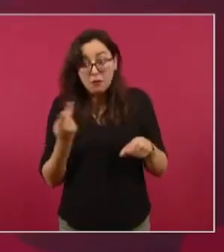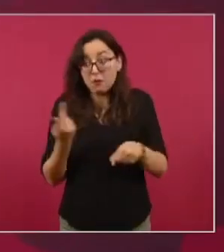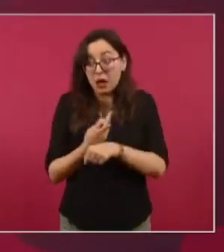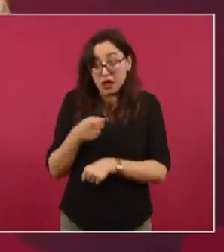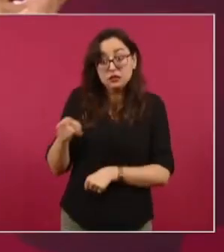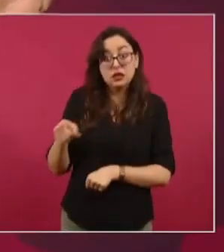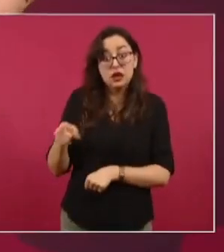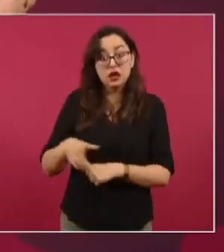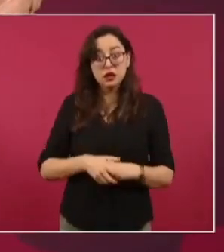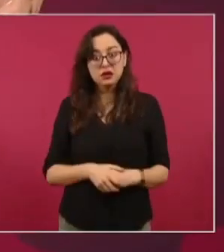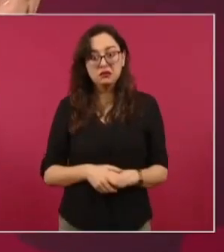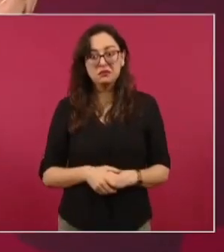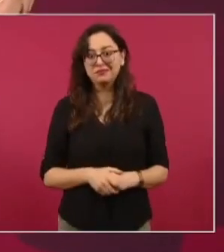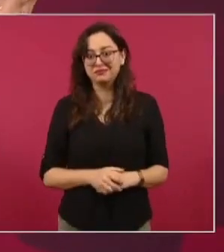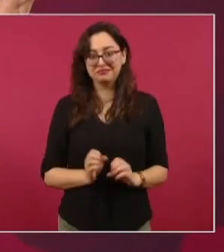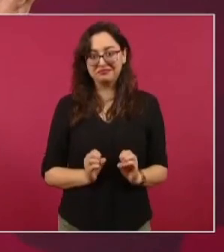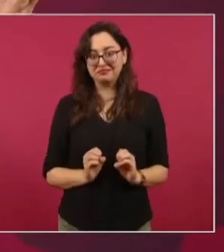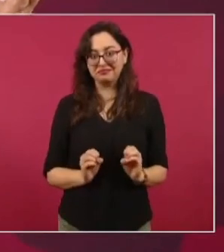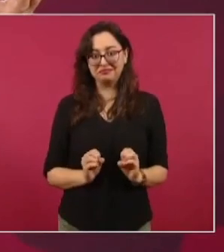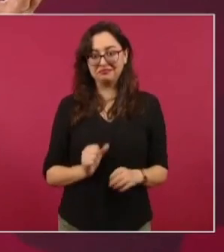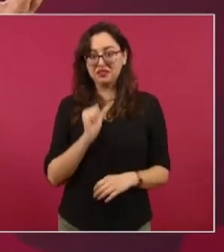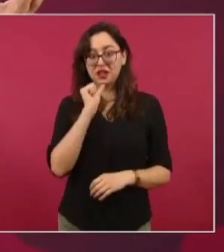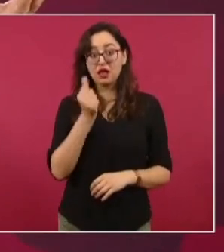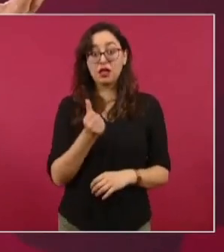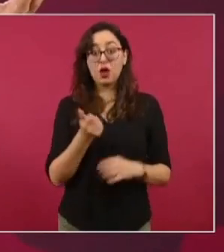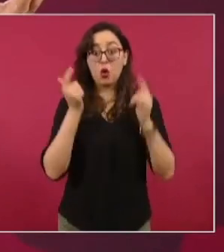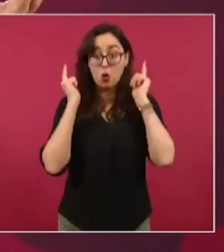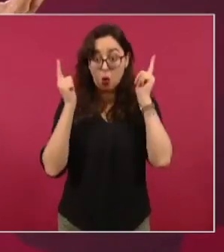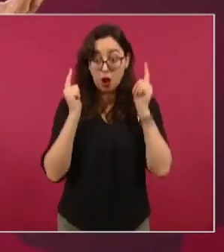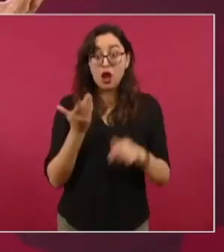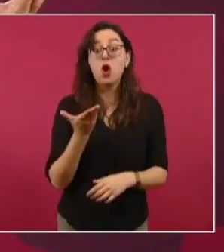ojalá y le den a usted una entrevista